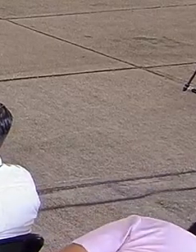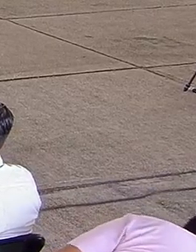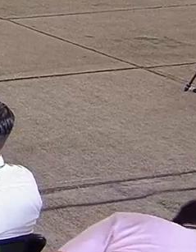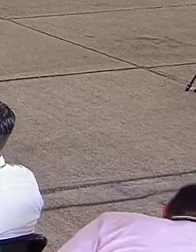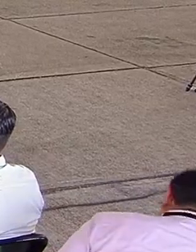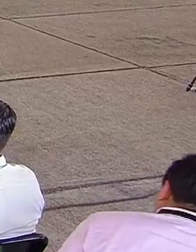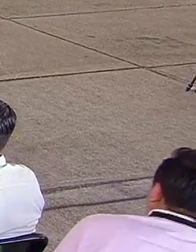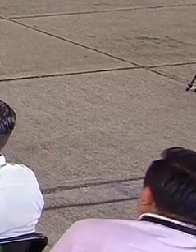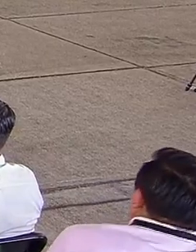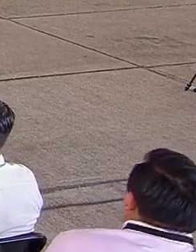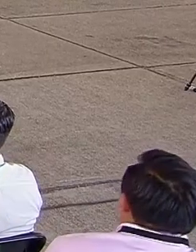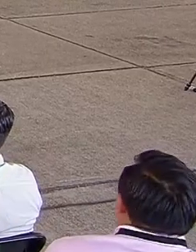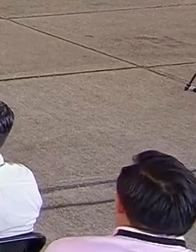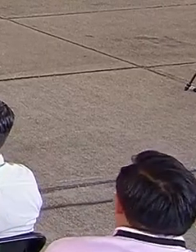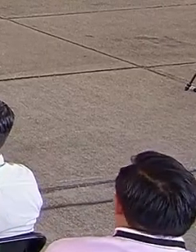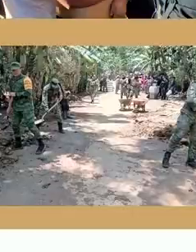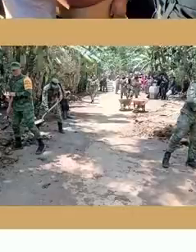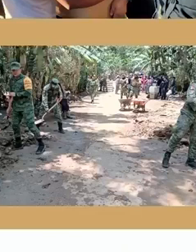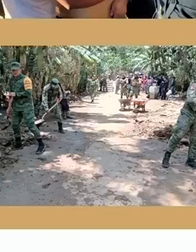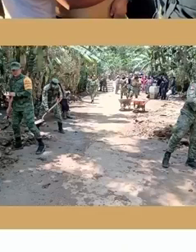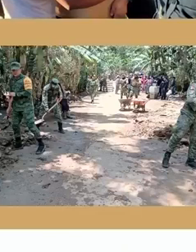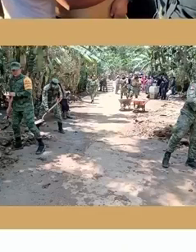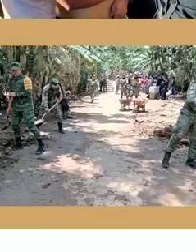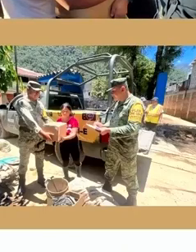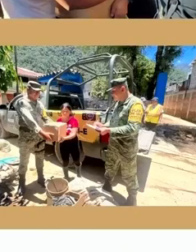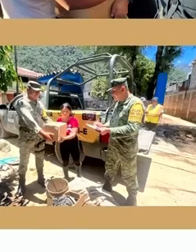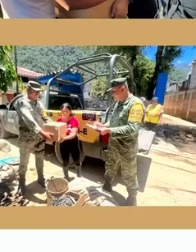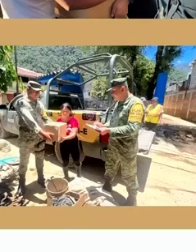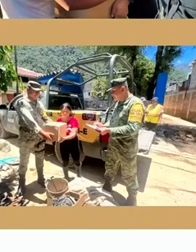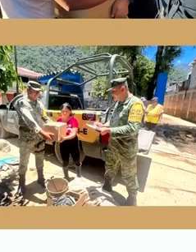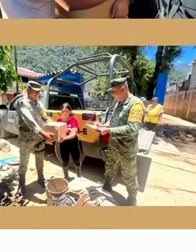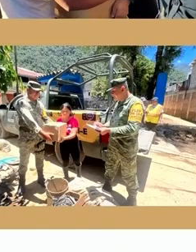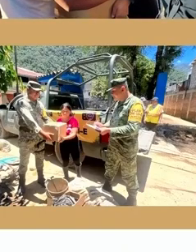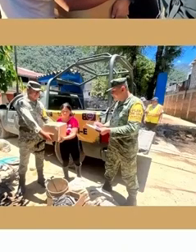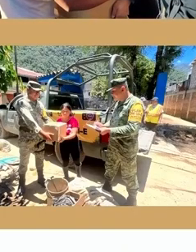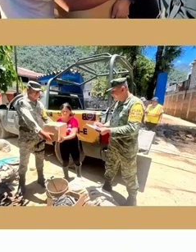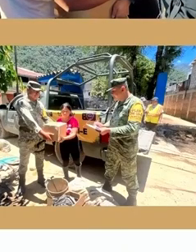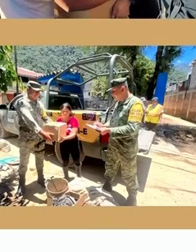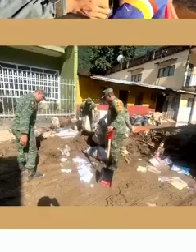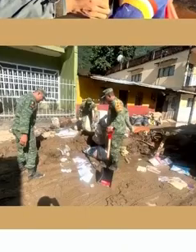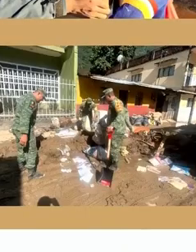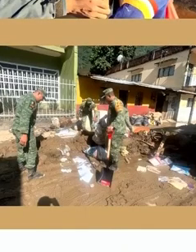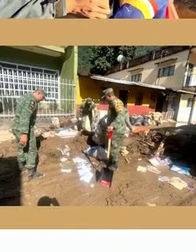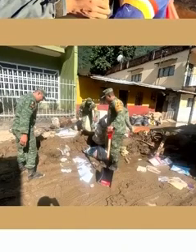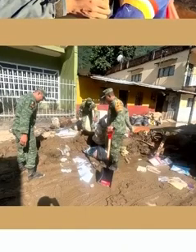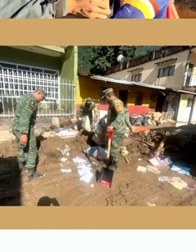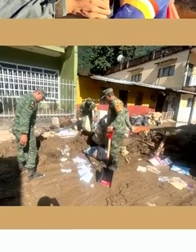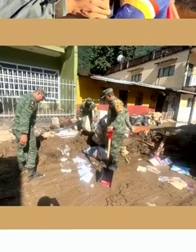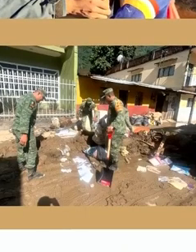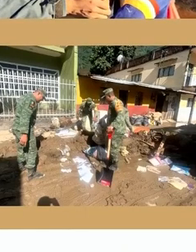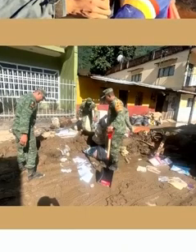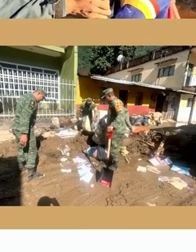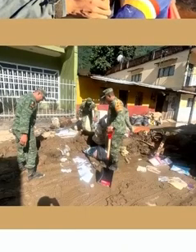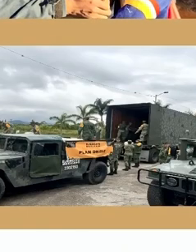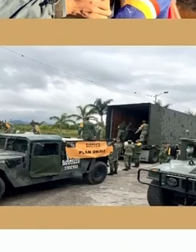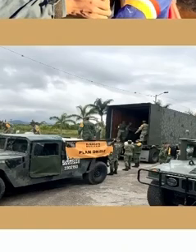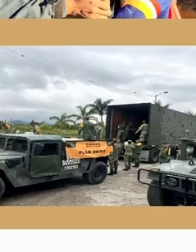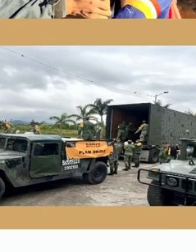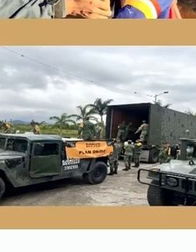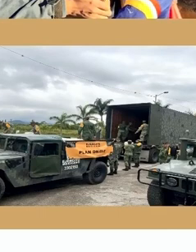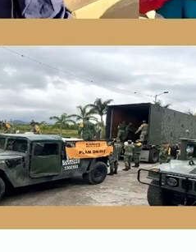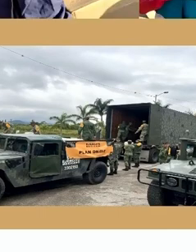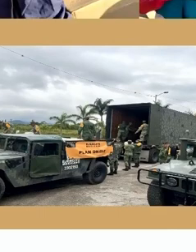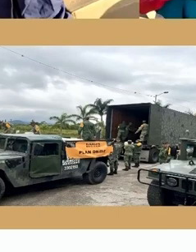Plan DN-3E y Plan de la Guardia Nacional, se han dado 937 eventos, como son